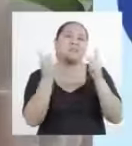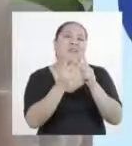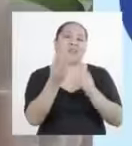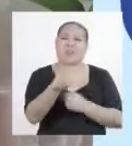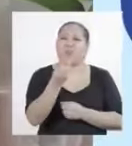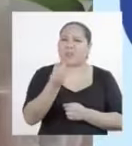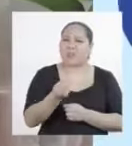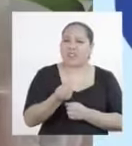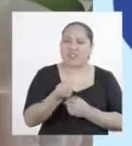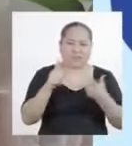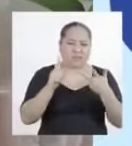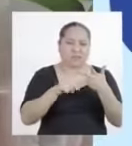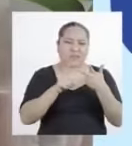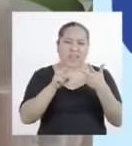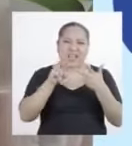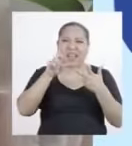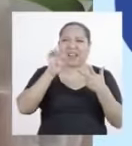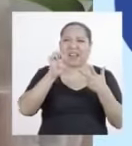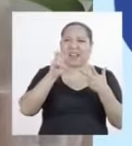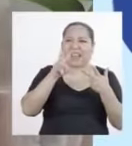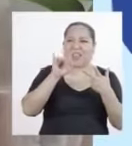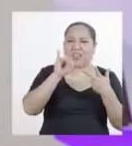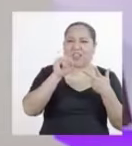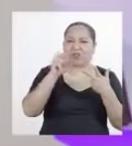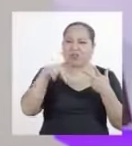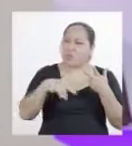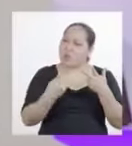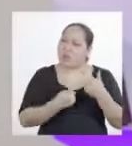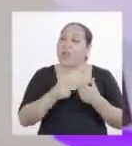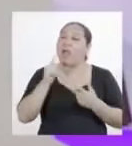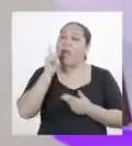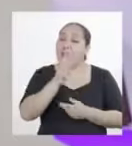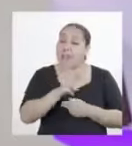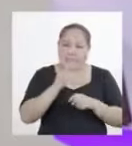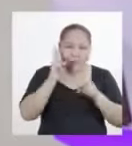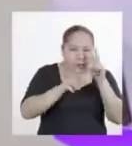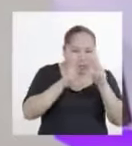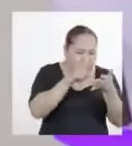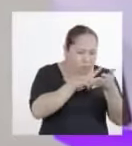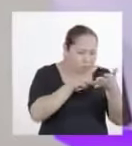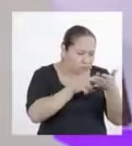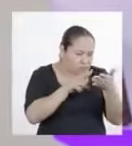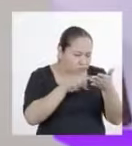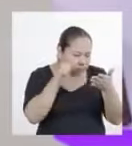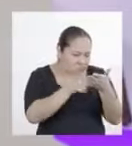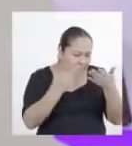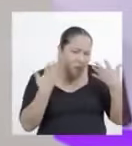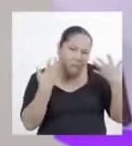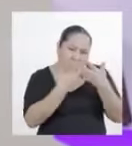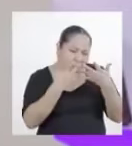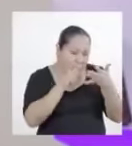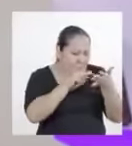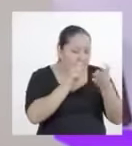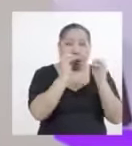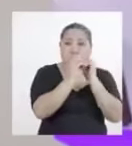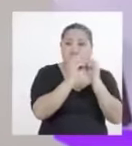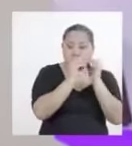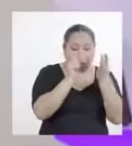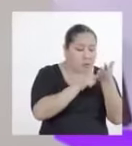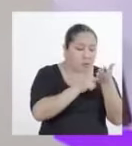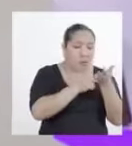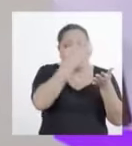hubiera Perfecto, ¿y para qué sirve la revisión Mario? Creo que para ver si lo que hemos puesto cumple el propósito que teníamos Y